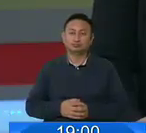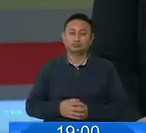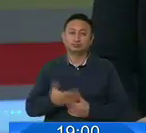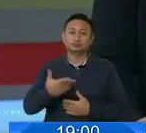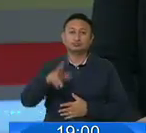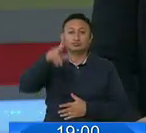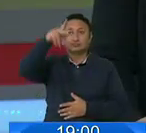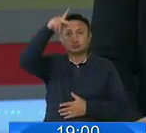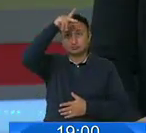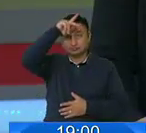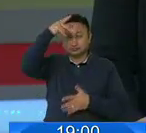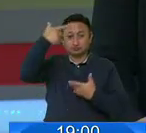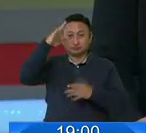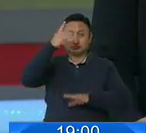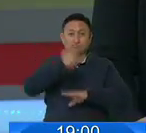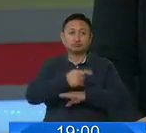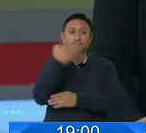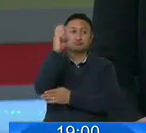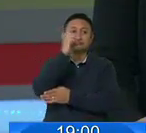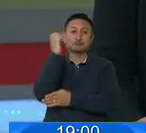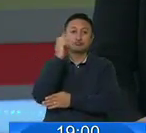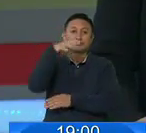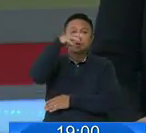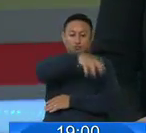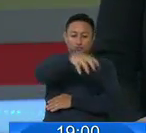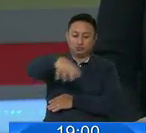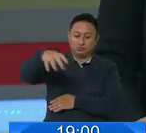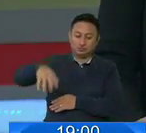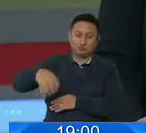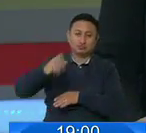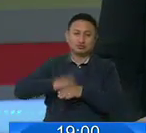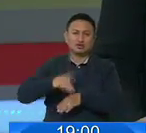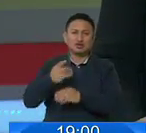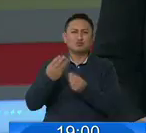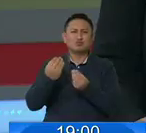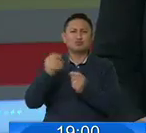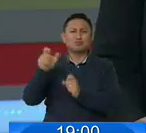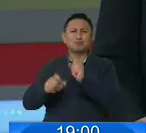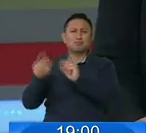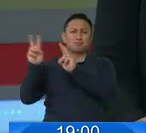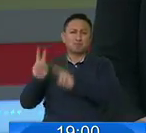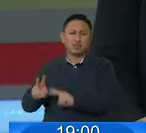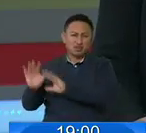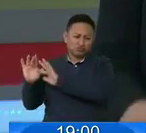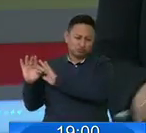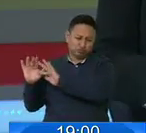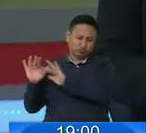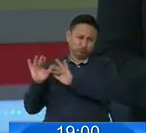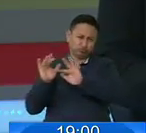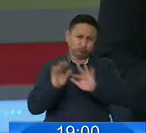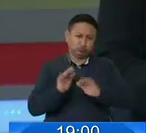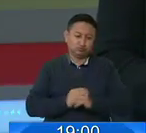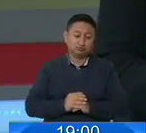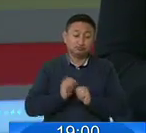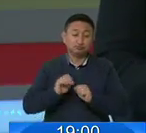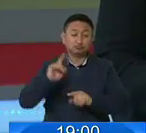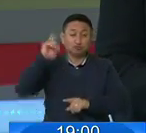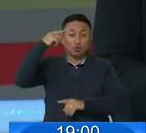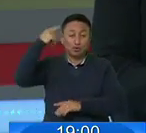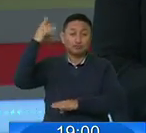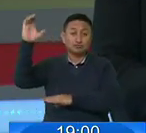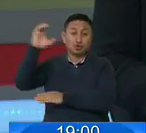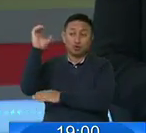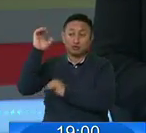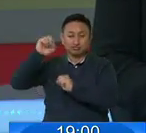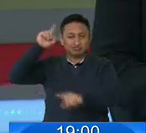Perú declaró en estado de emergencia varios distritos tras la masiva migración de ciudadanos venezolanos. Además, acordó con el gobierno de